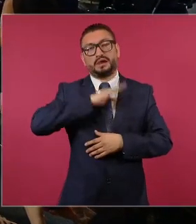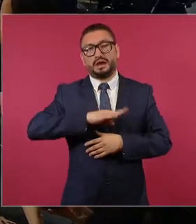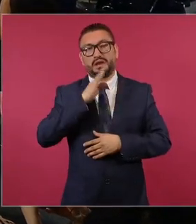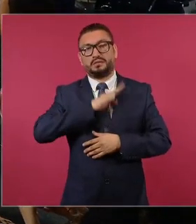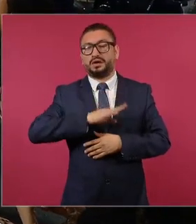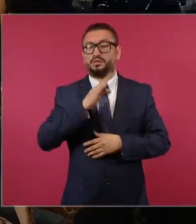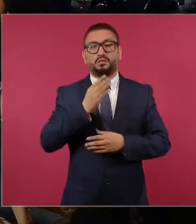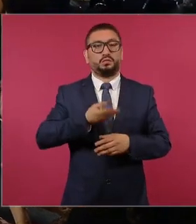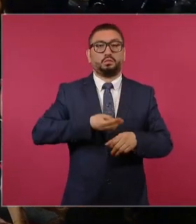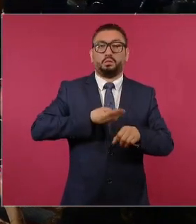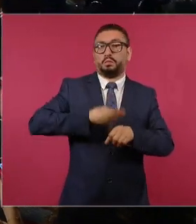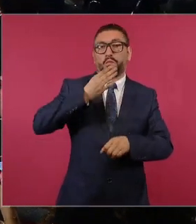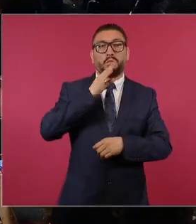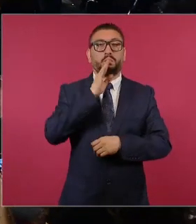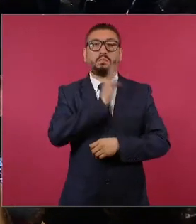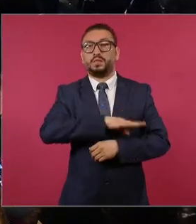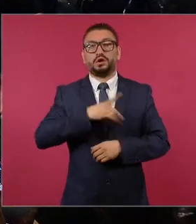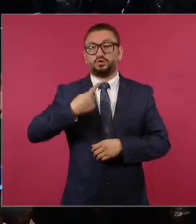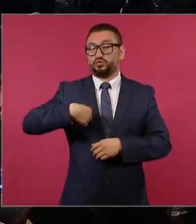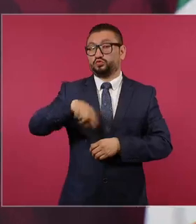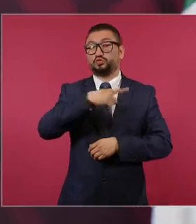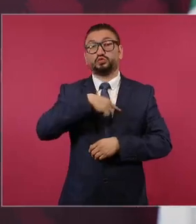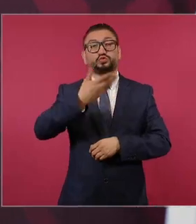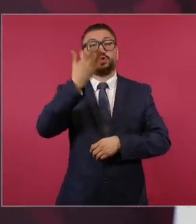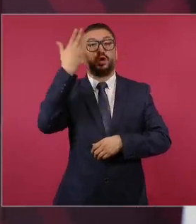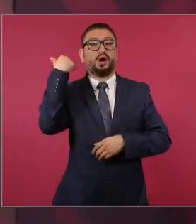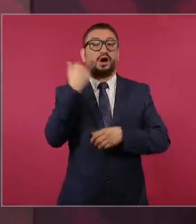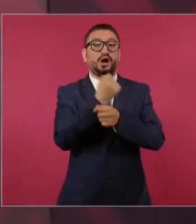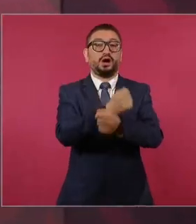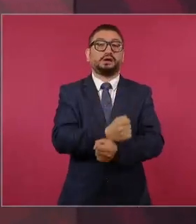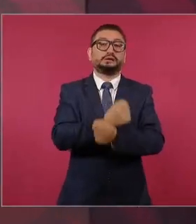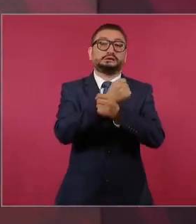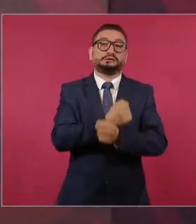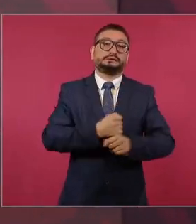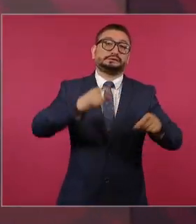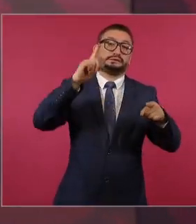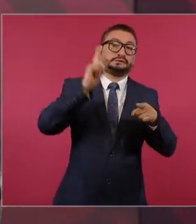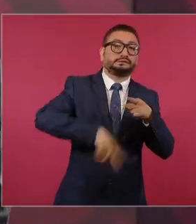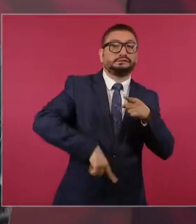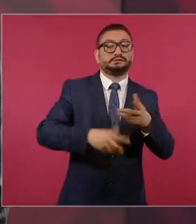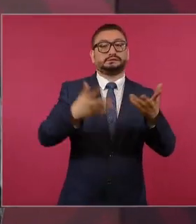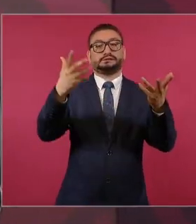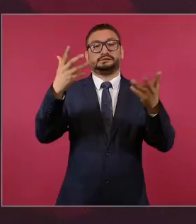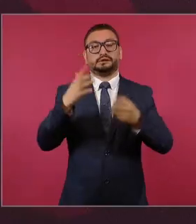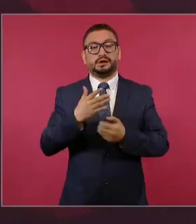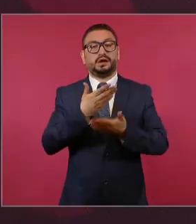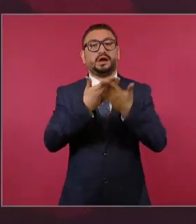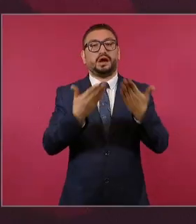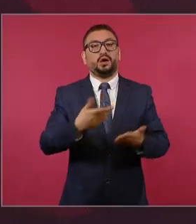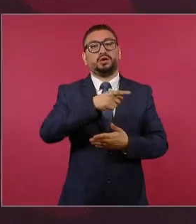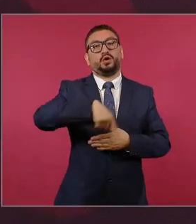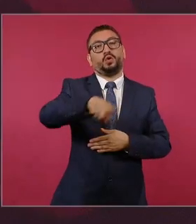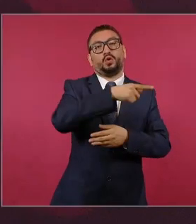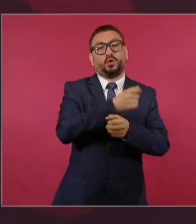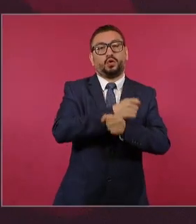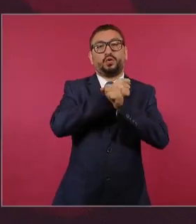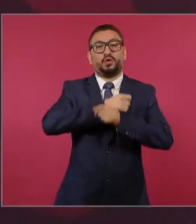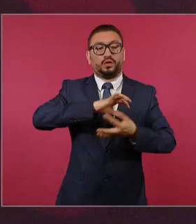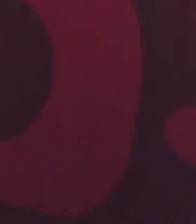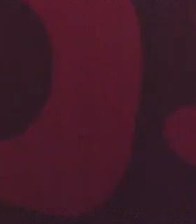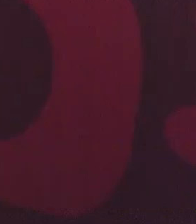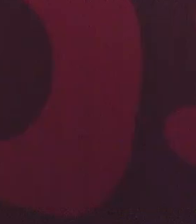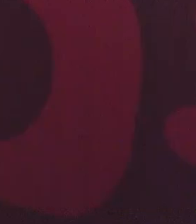Está muy mal el pueblo. Si nosotros les quitamos las cadenas y ellos volvieron a ponerse